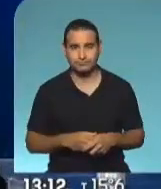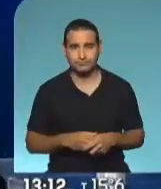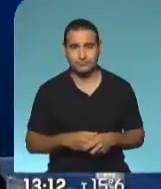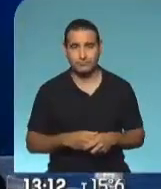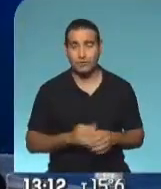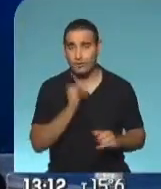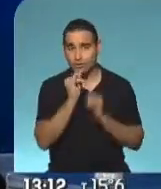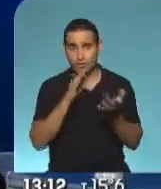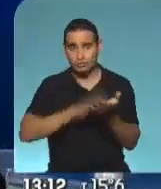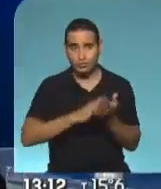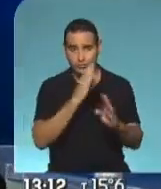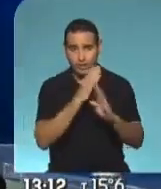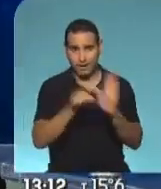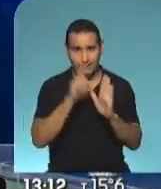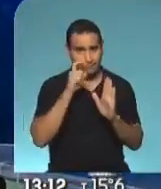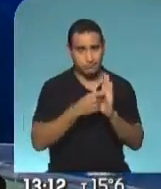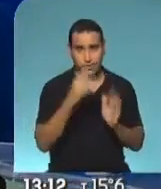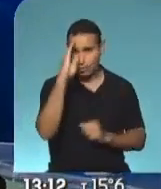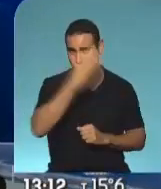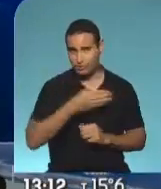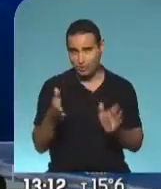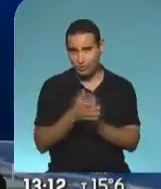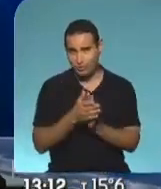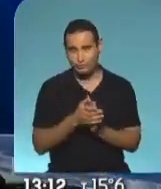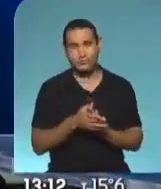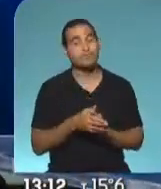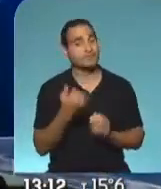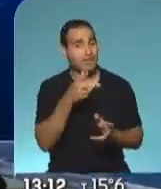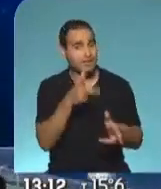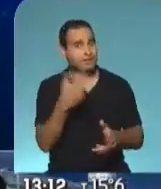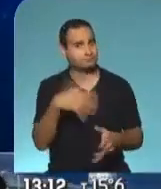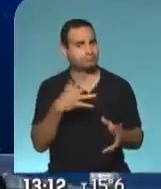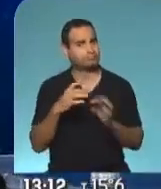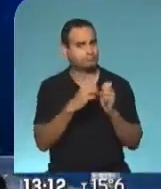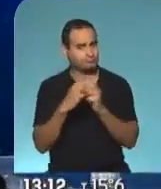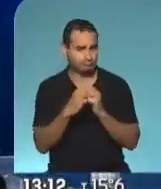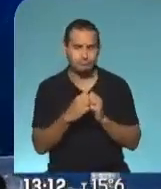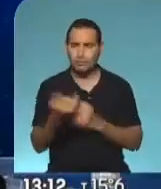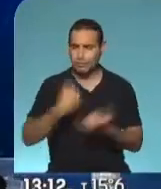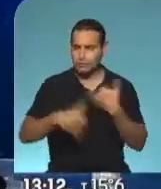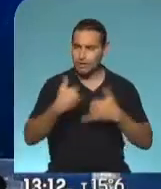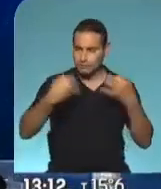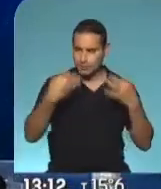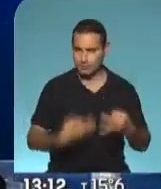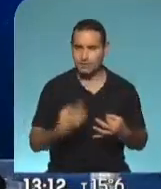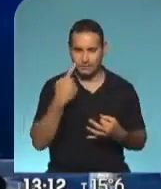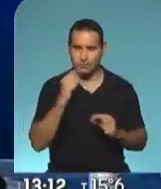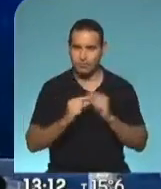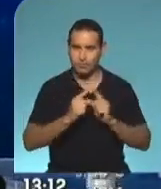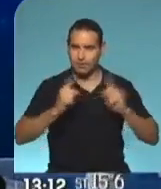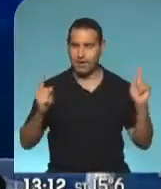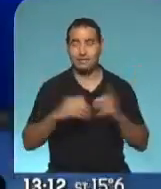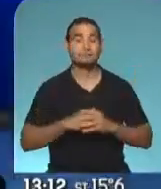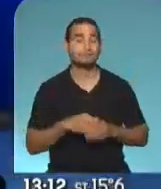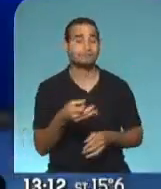Hablamos de este espionaje ilegal, por eso ya estamos con Lucía Isikoff, que tal como lo habíamos anticipado, ha generado repercusiones. A ver, Lucía, comencemos a desgranar la situación. Claro,